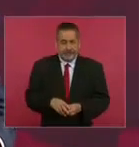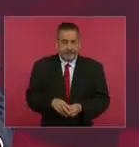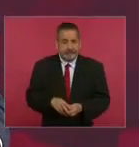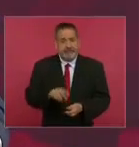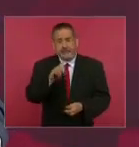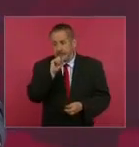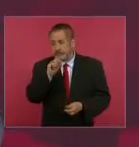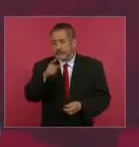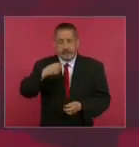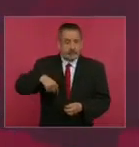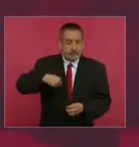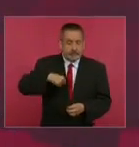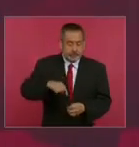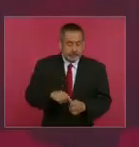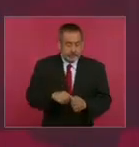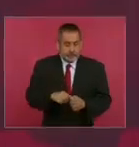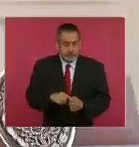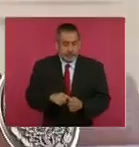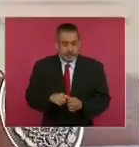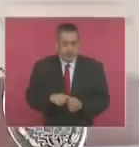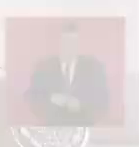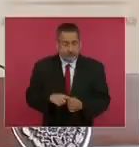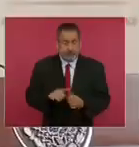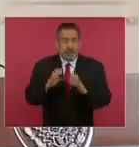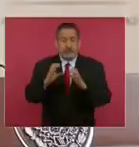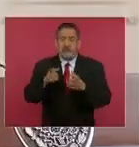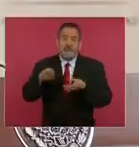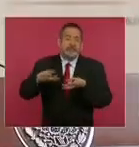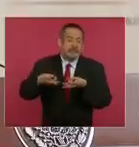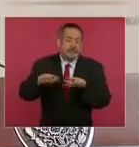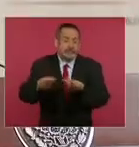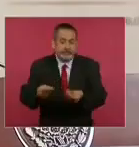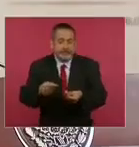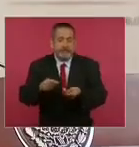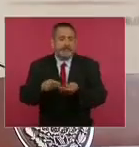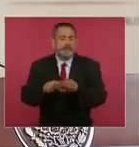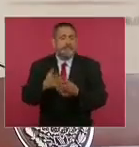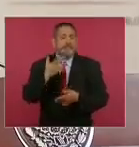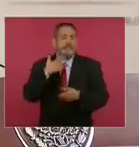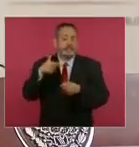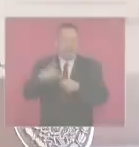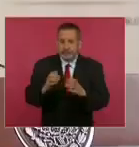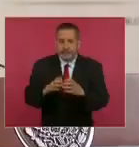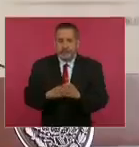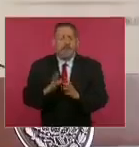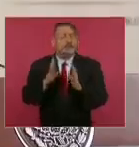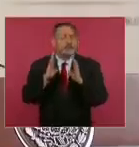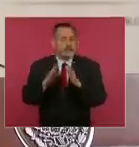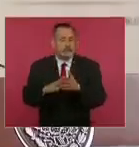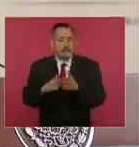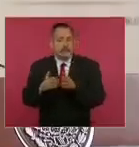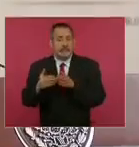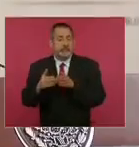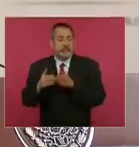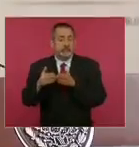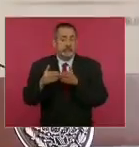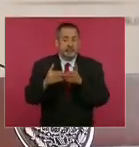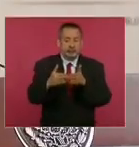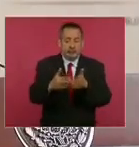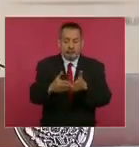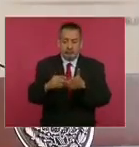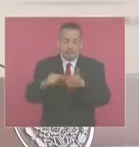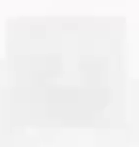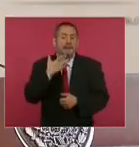cuidar los combustibles. Ya se envió un barco con gasolina,